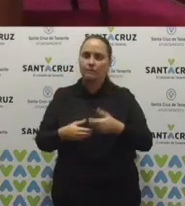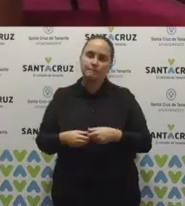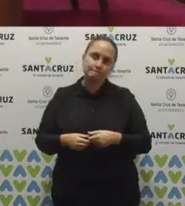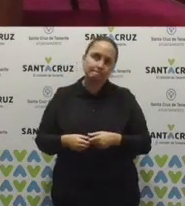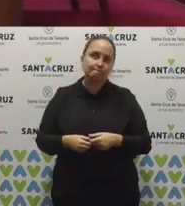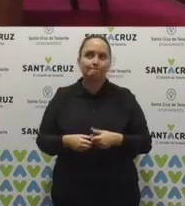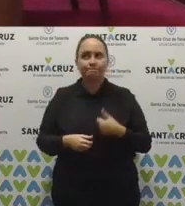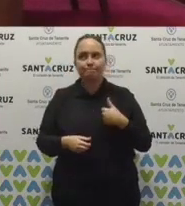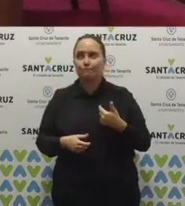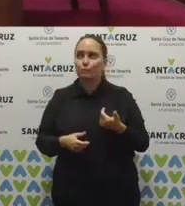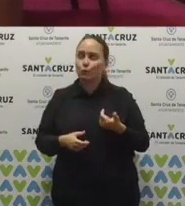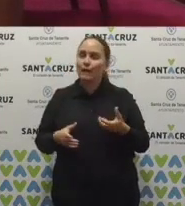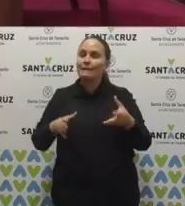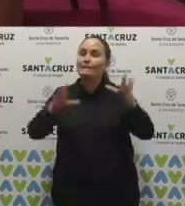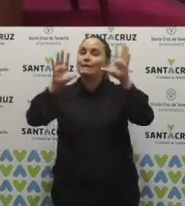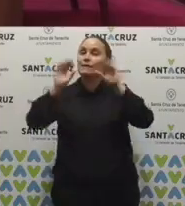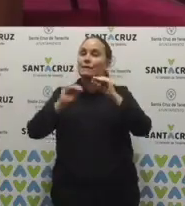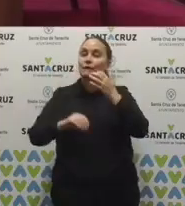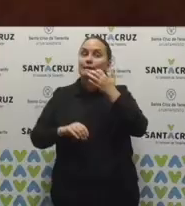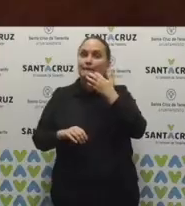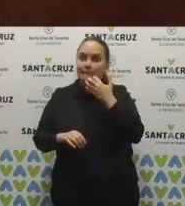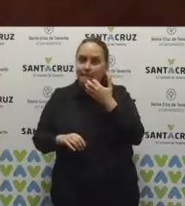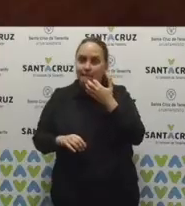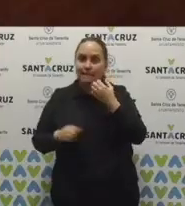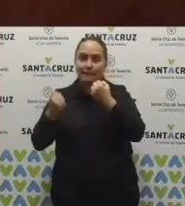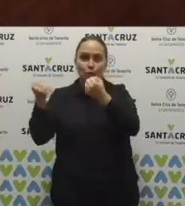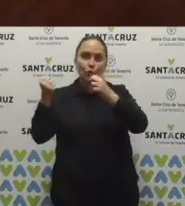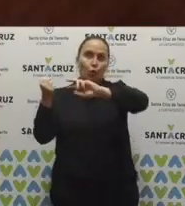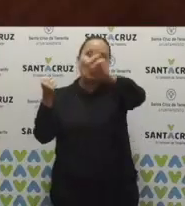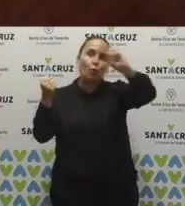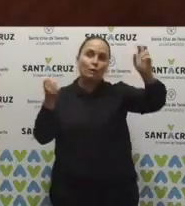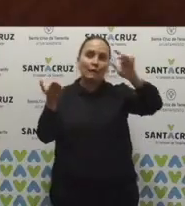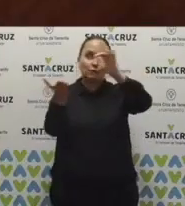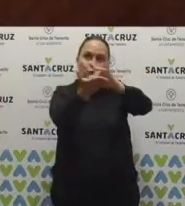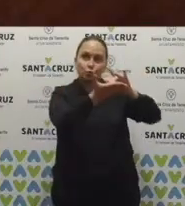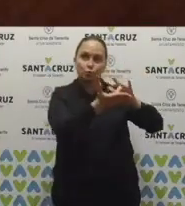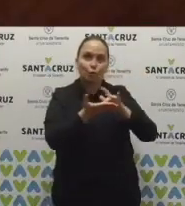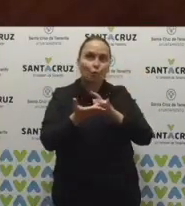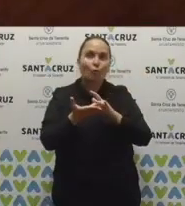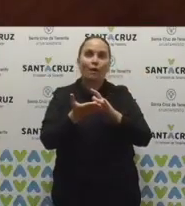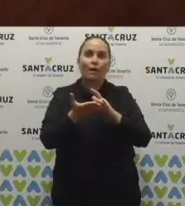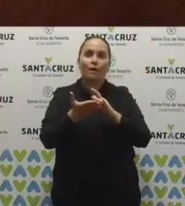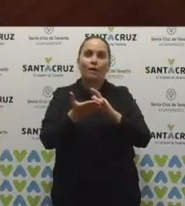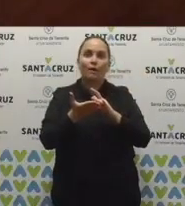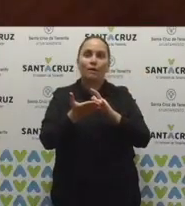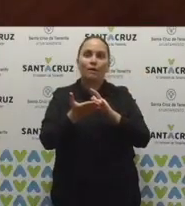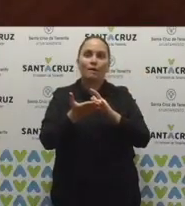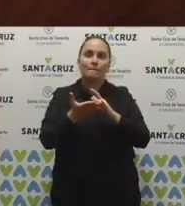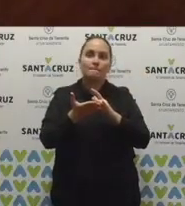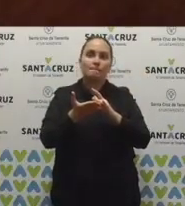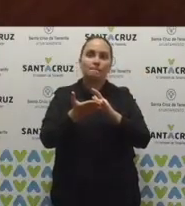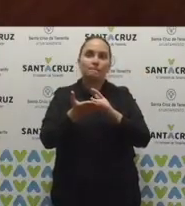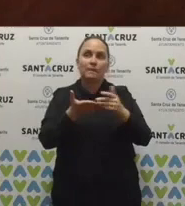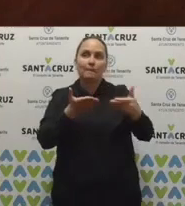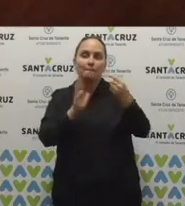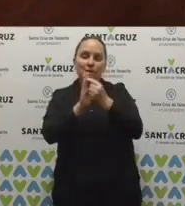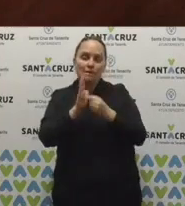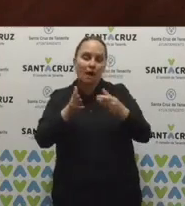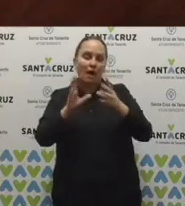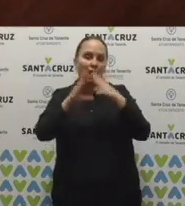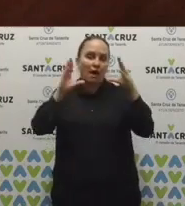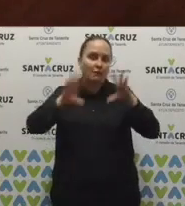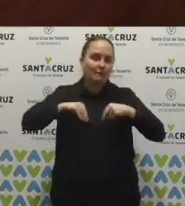si hubiera pasado lo que ha pasado en otras en otras instituciones donde no se les ha aceptado ninguna o muy pocas de las medidas aquí